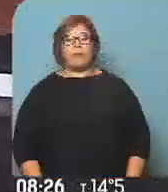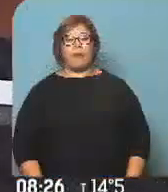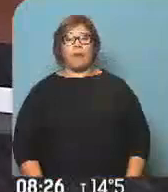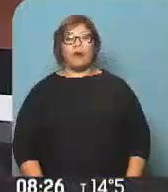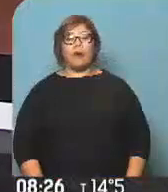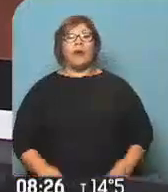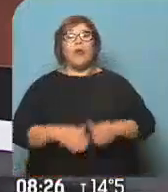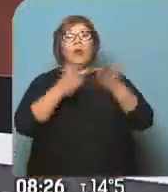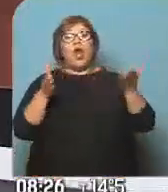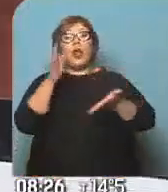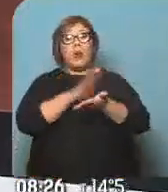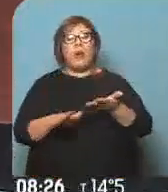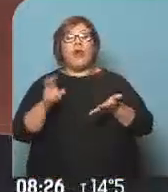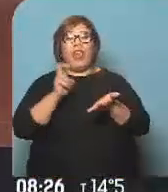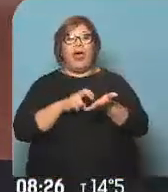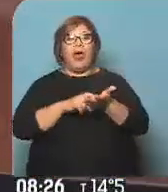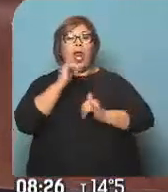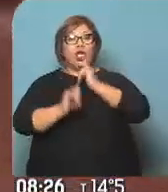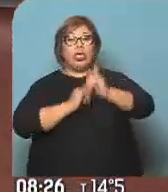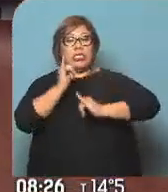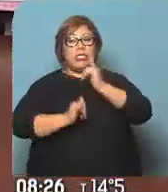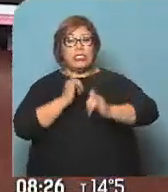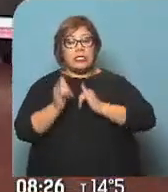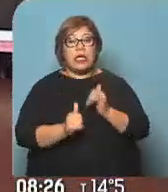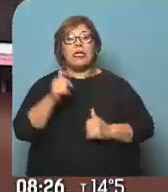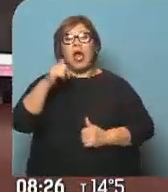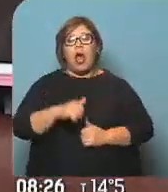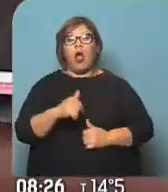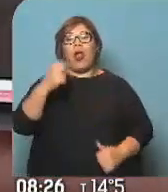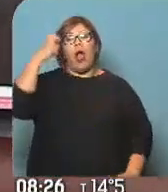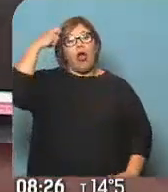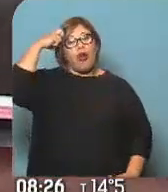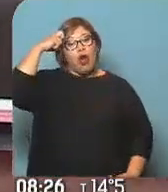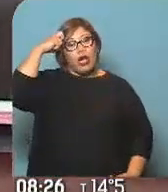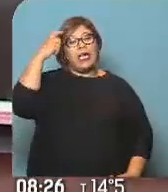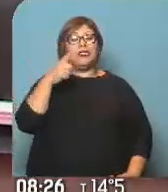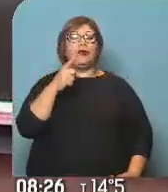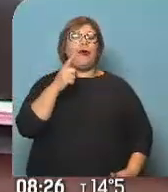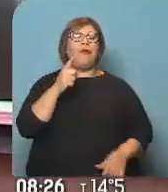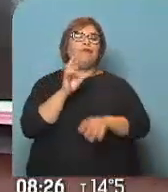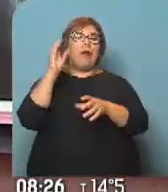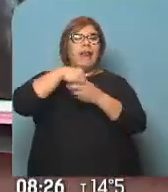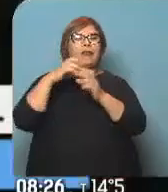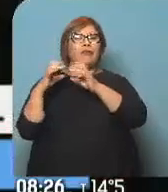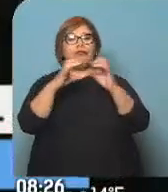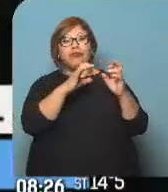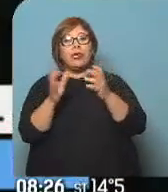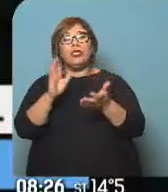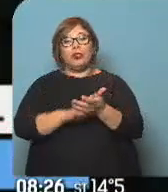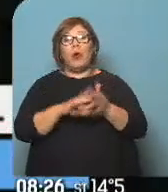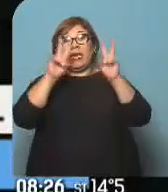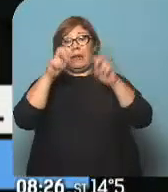nuevo bloque de la Televisión Pública Noticias y el Congreso volvió a hablar de números, el Congreso habló de jubilados, por eso la imagen de Emilio